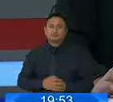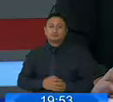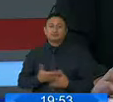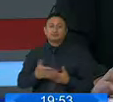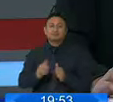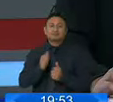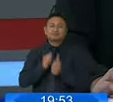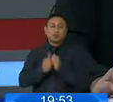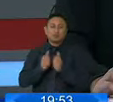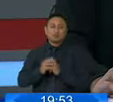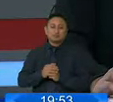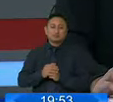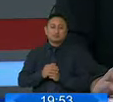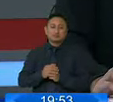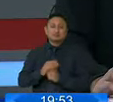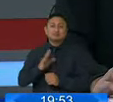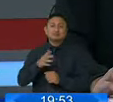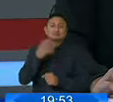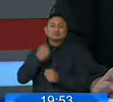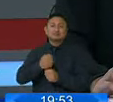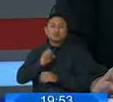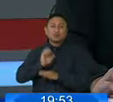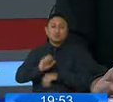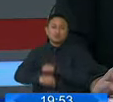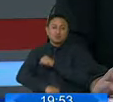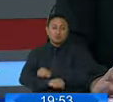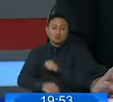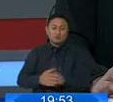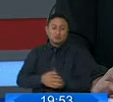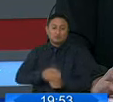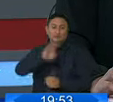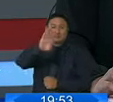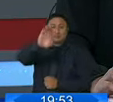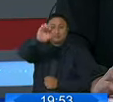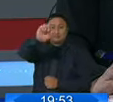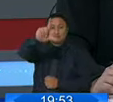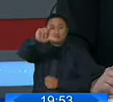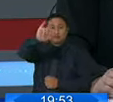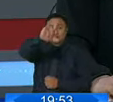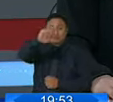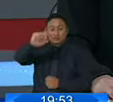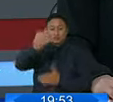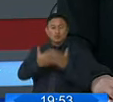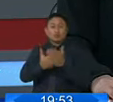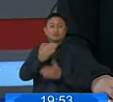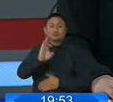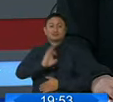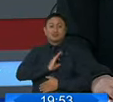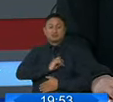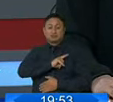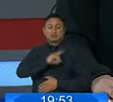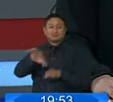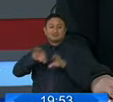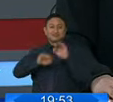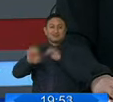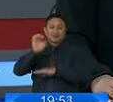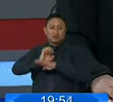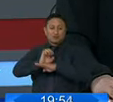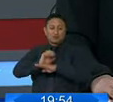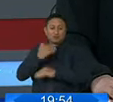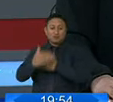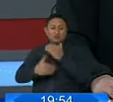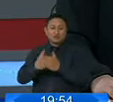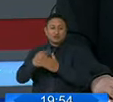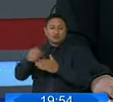los deportes, la Federación Ecuatoriana de Fútbol confirmó que Hernán El Bolillo Gómez será el nuevo entrenador de la selección para el proceso